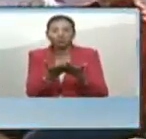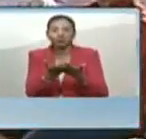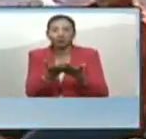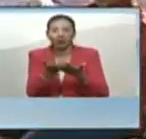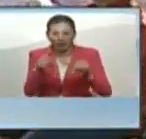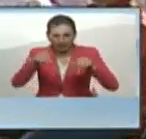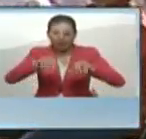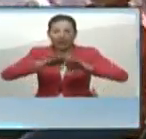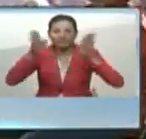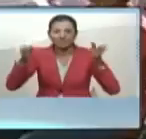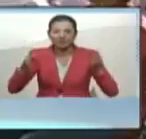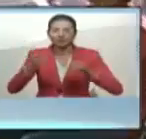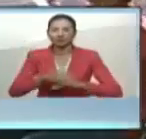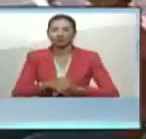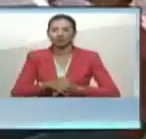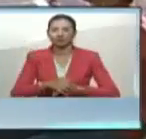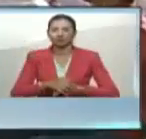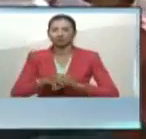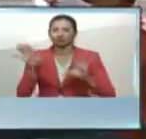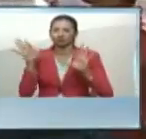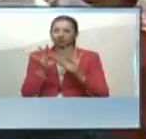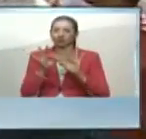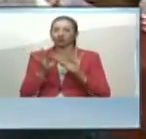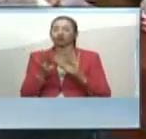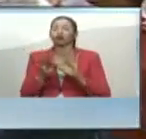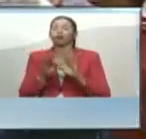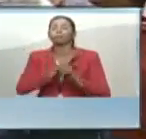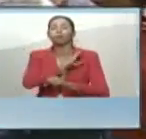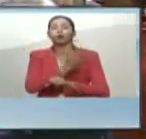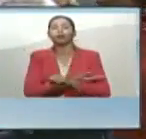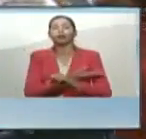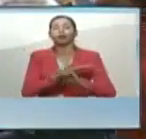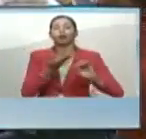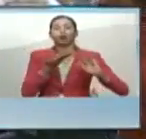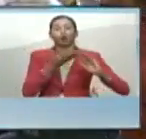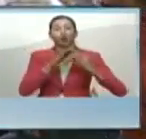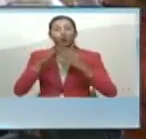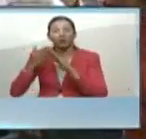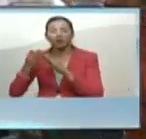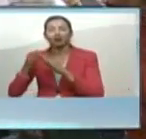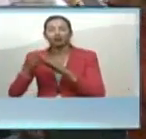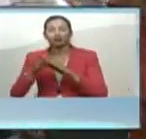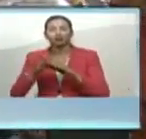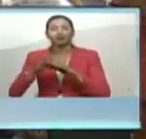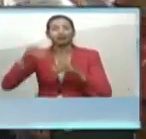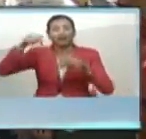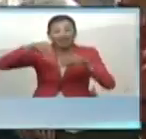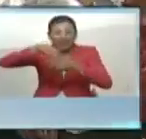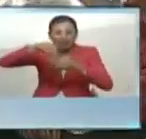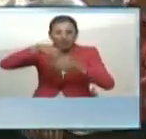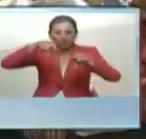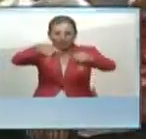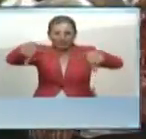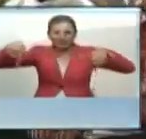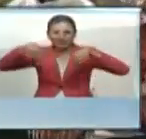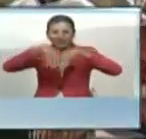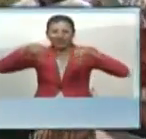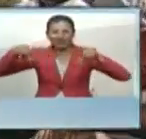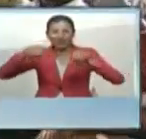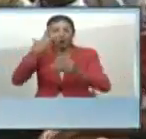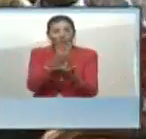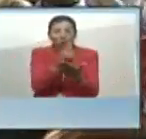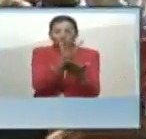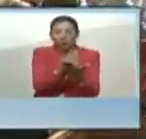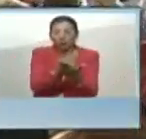mesa el asunto con el Poder Comunal para la reverificación de los terrenos dentro de nuestra comuna que quedan cerca de la escuela técnica y